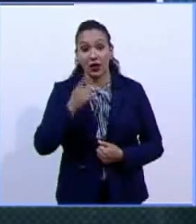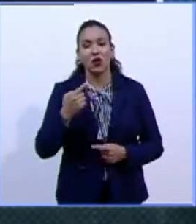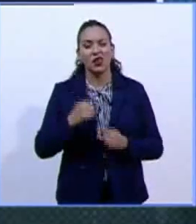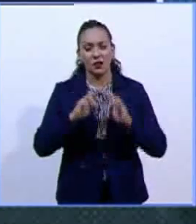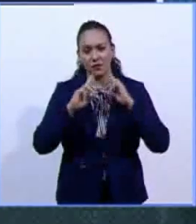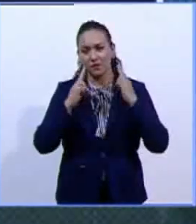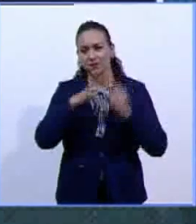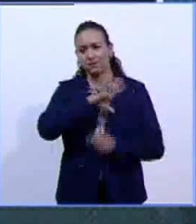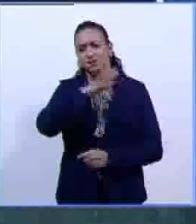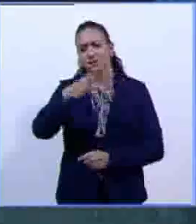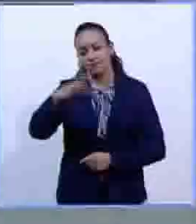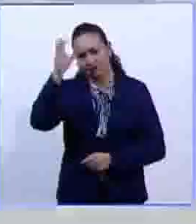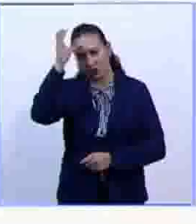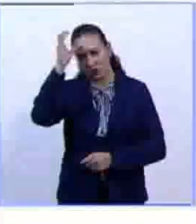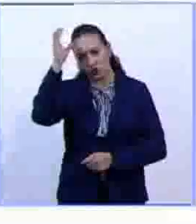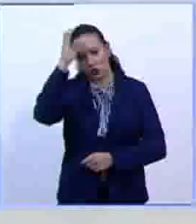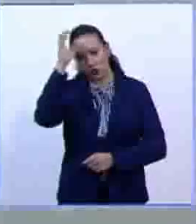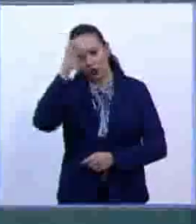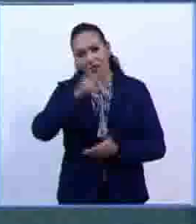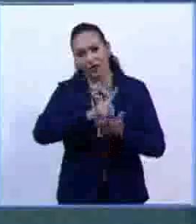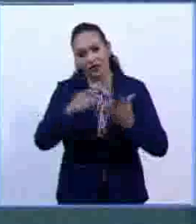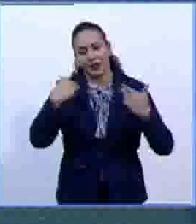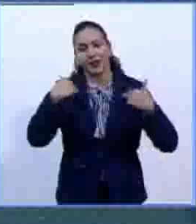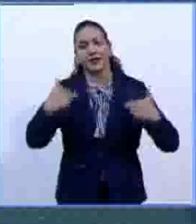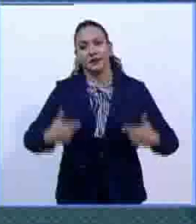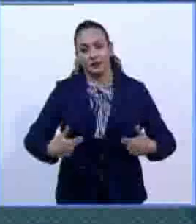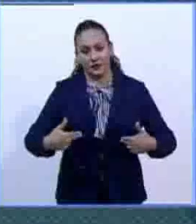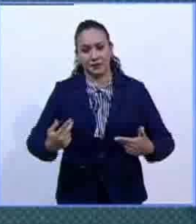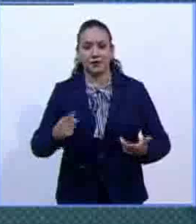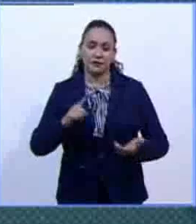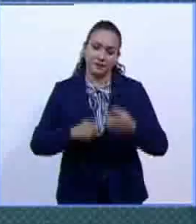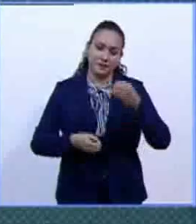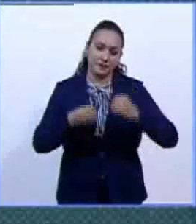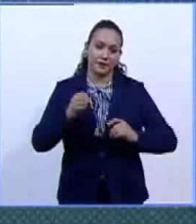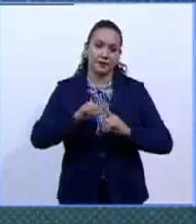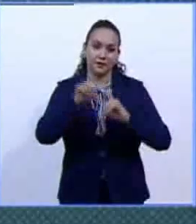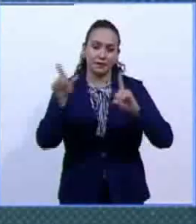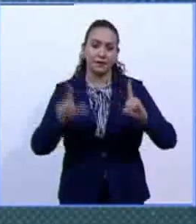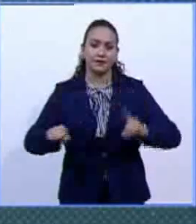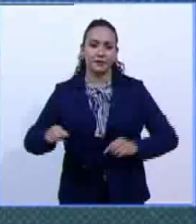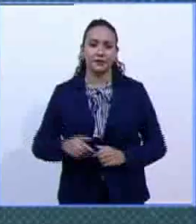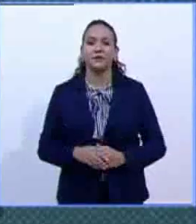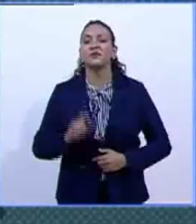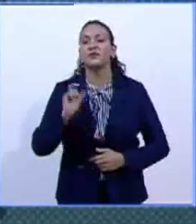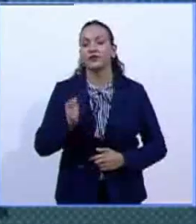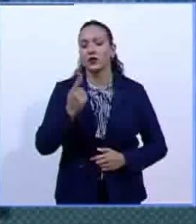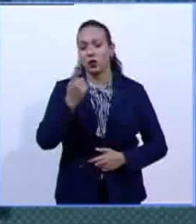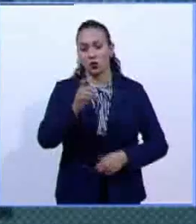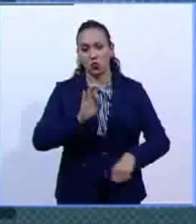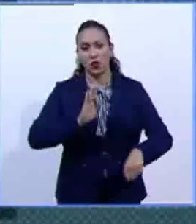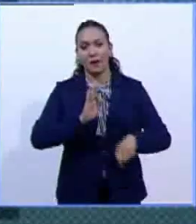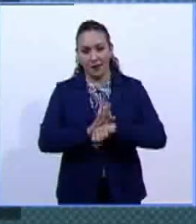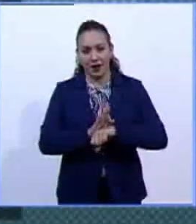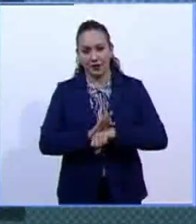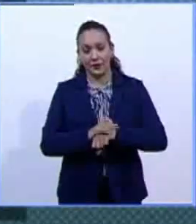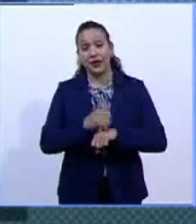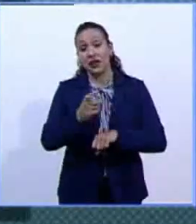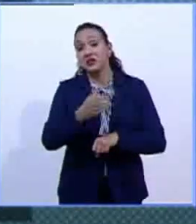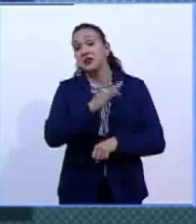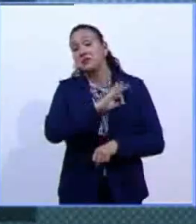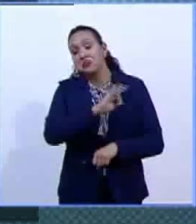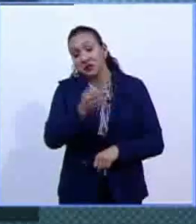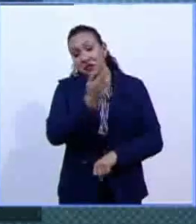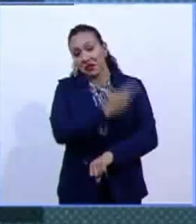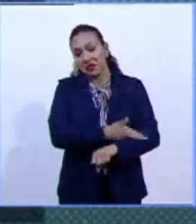General de Conocimiento Científico y Derechos Humanos de la Suprema Corte. Se trata de un amparo indirecto que puede ser tramitado